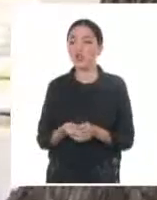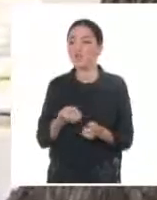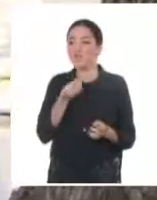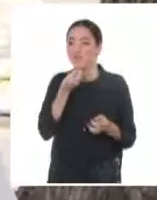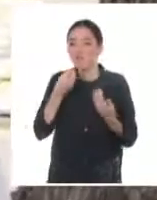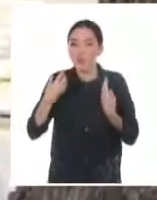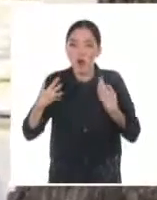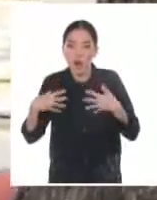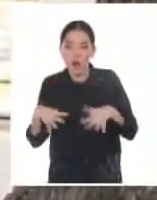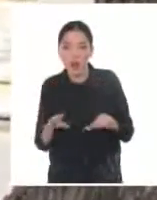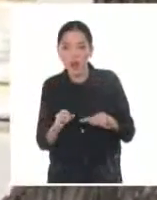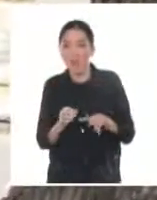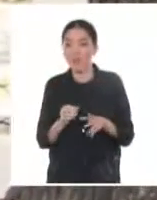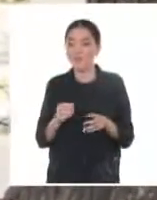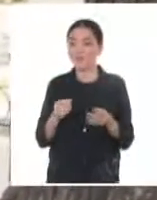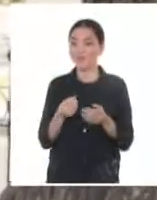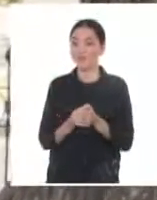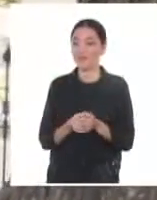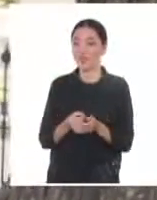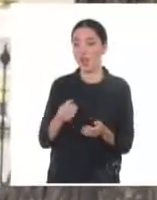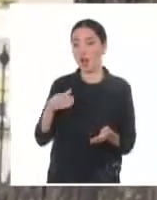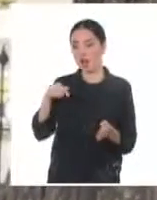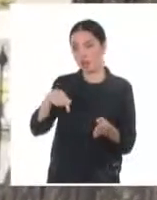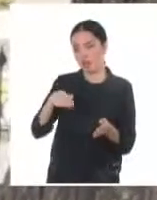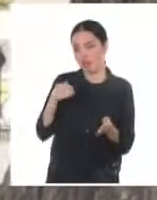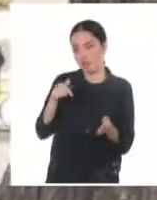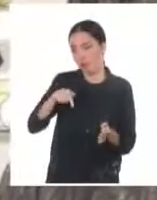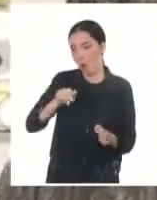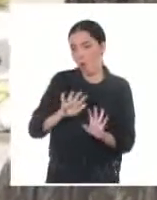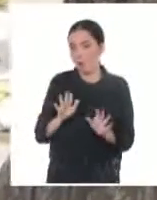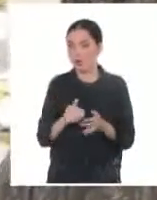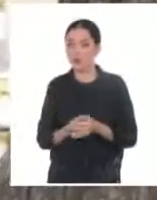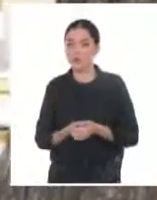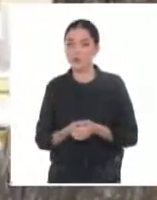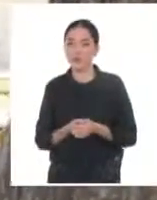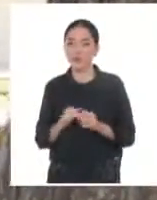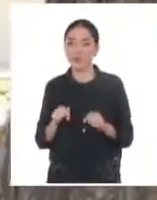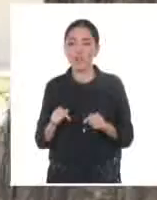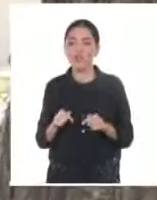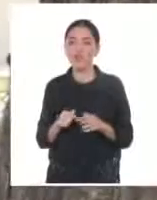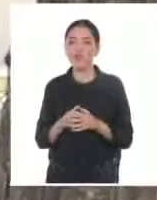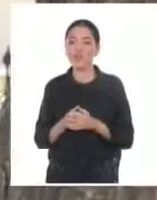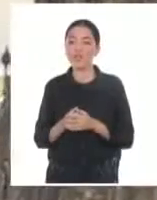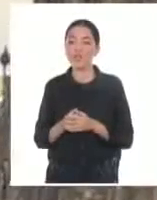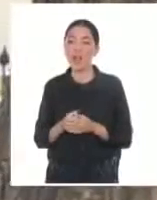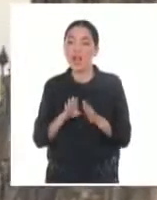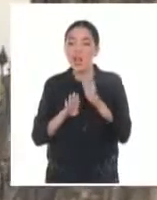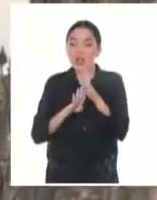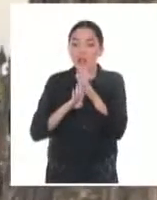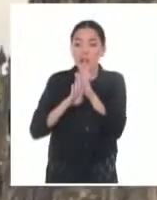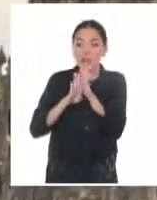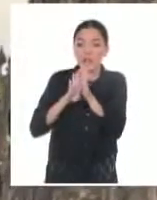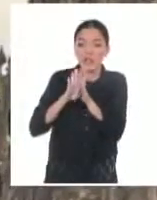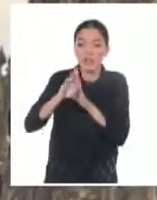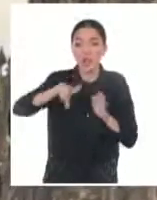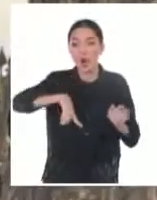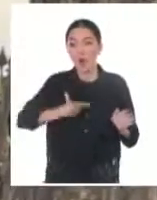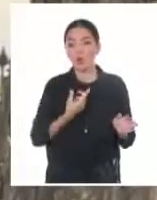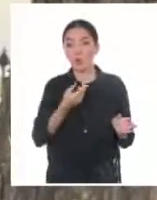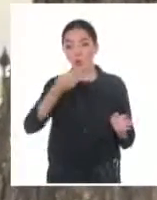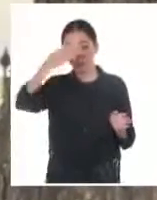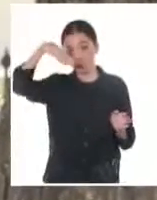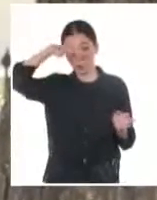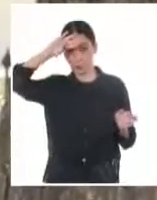cultura africana está en la formación de la cultura cubana, es parte de nuestra cultura, no la